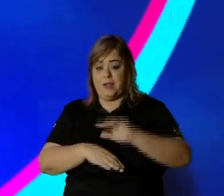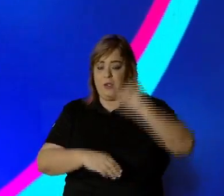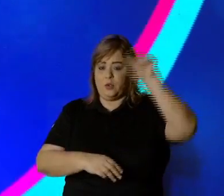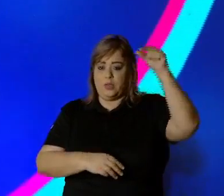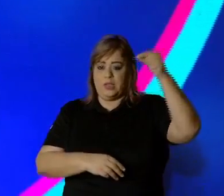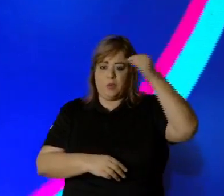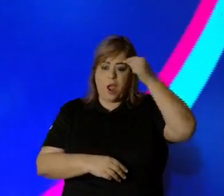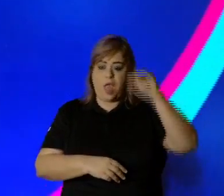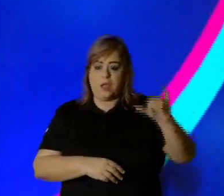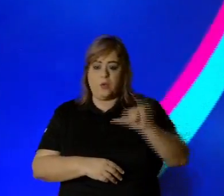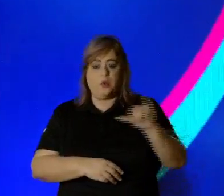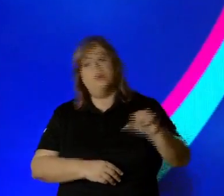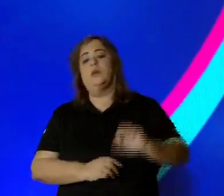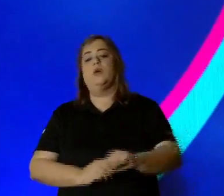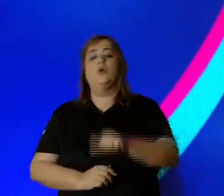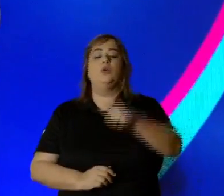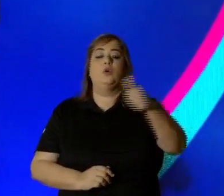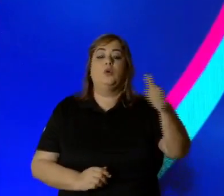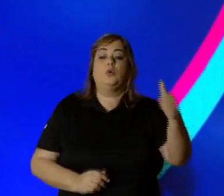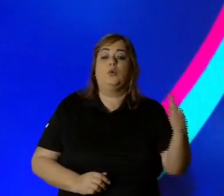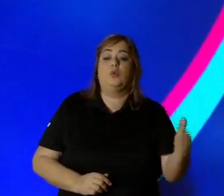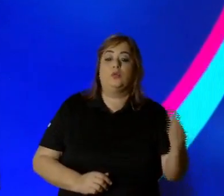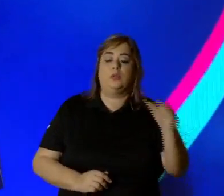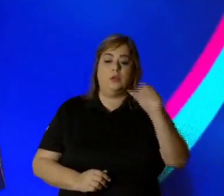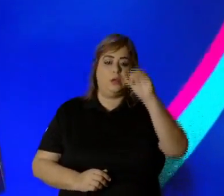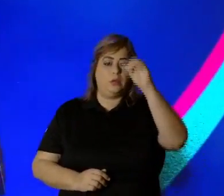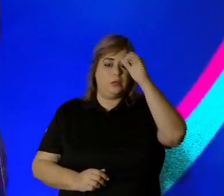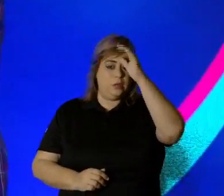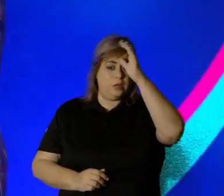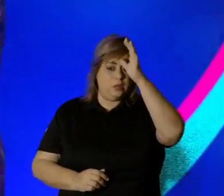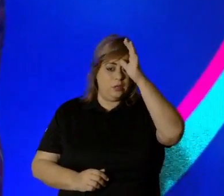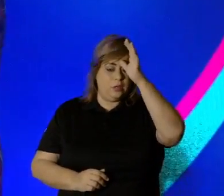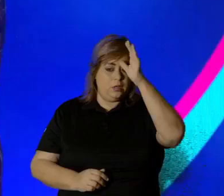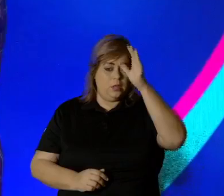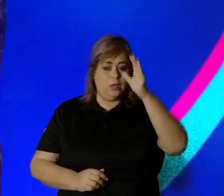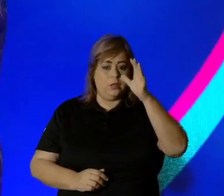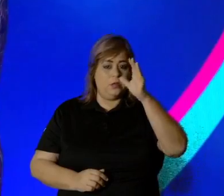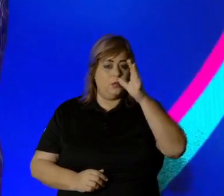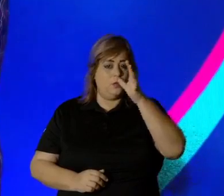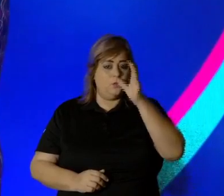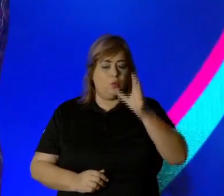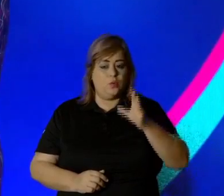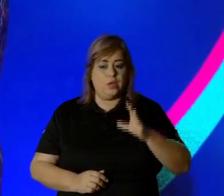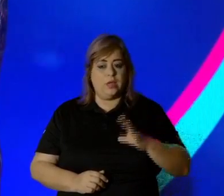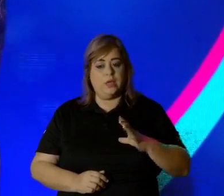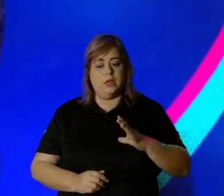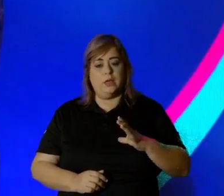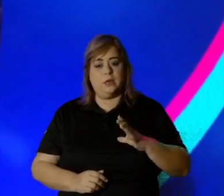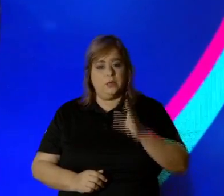otra, una mujer tremenda. ¿Dónde está Orlando? Dígame la de acá, de esta área.